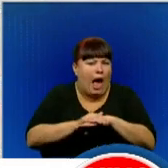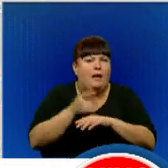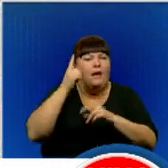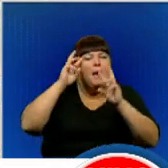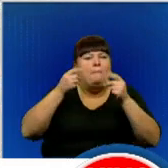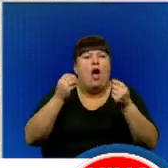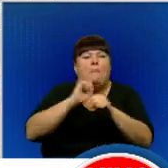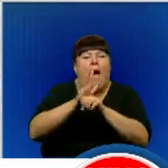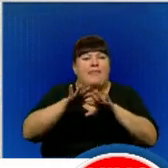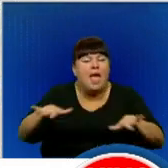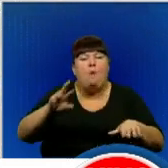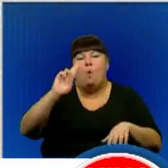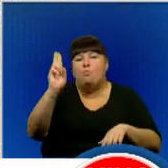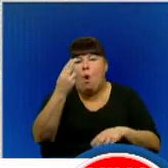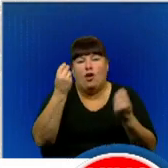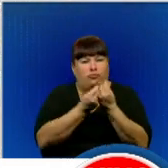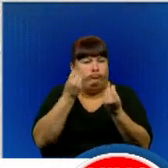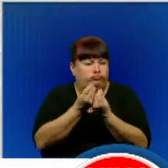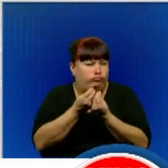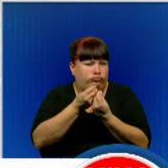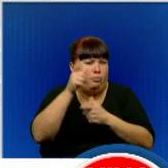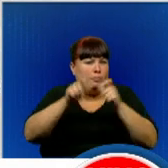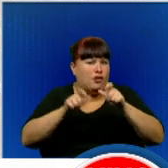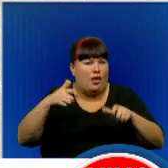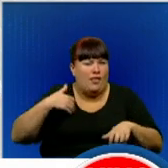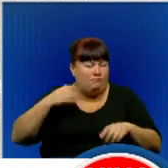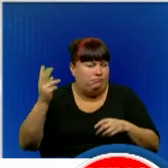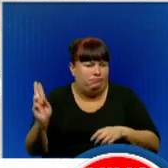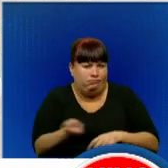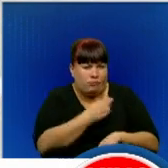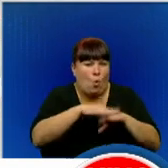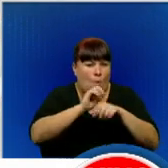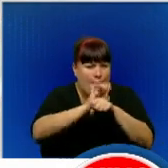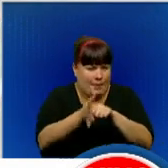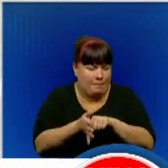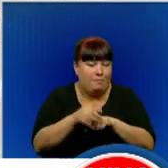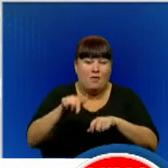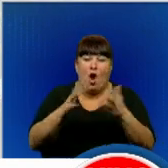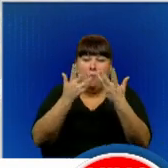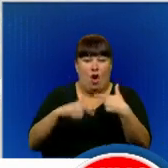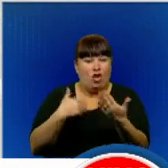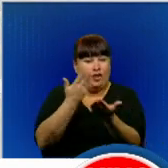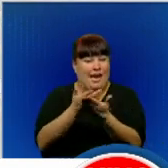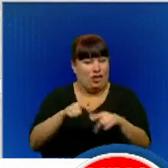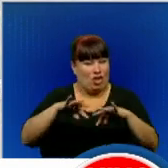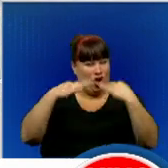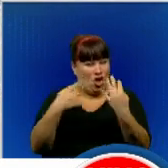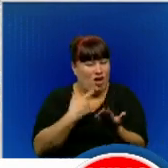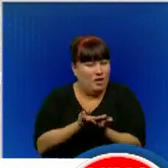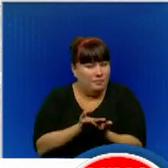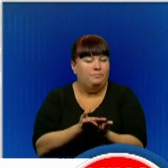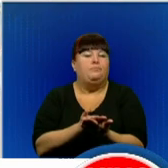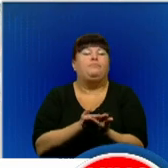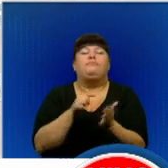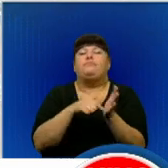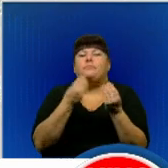pandemia que se ha llevado la vida de una gran cantidad de compatriotas este proyecto que hoy traemos de este recinto y que